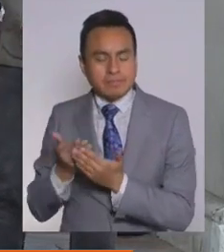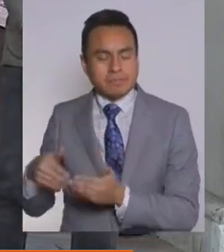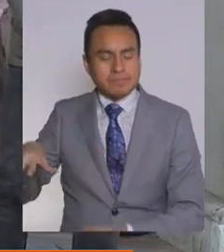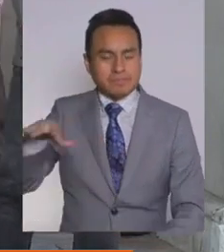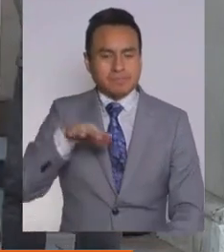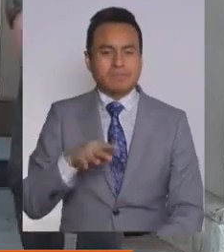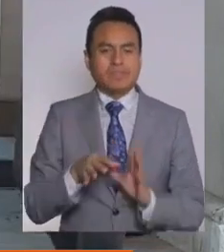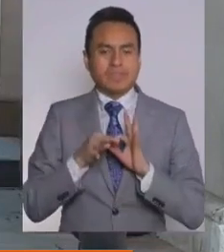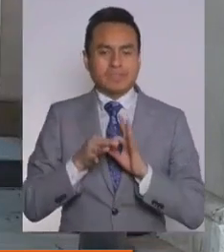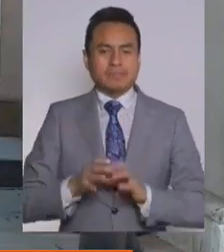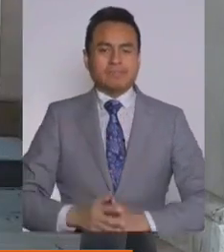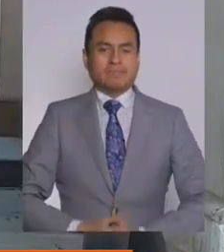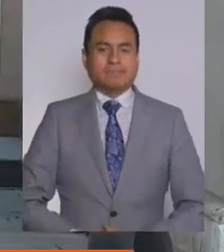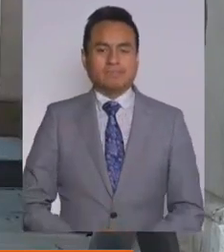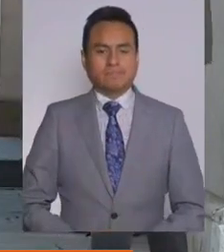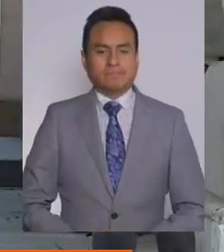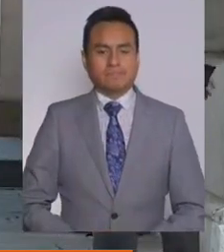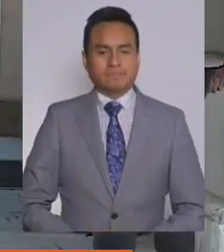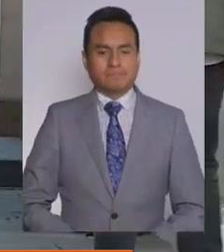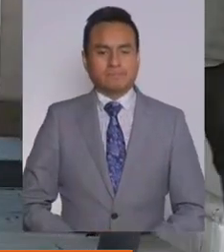Bien, muchas gracias.